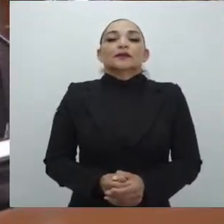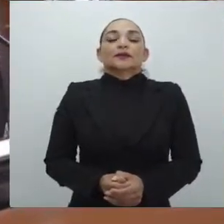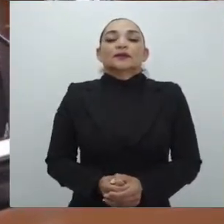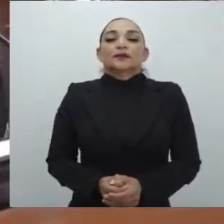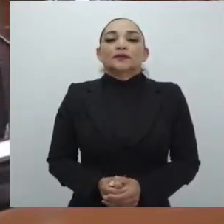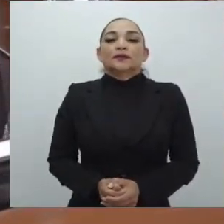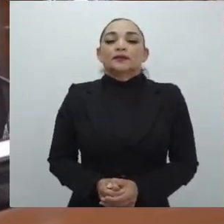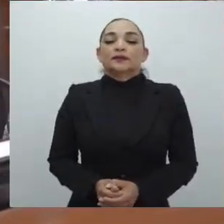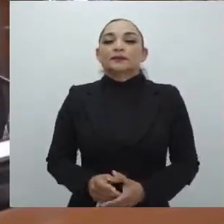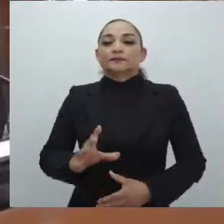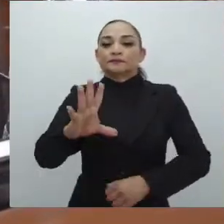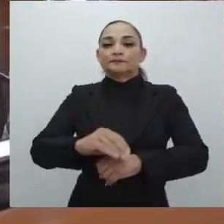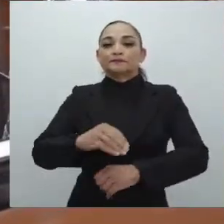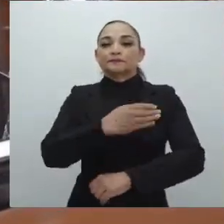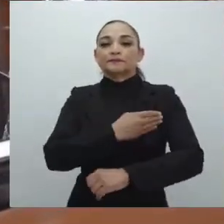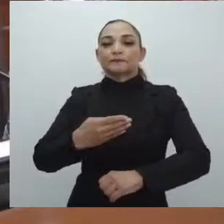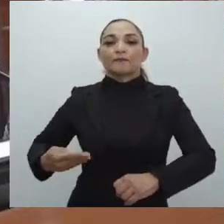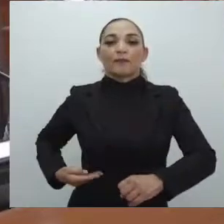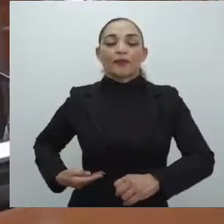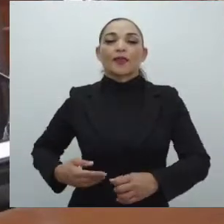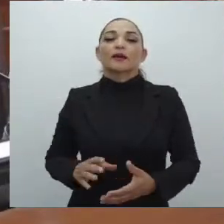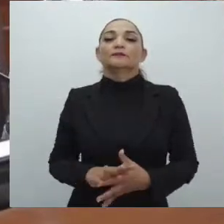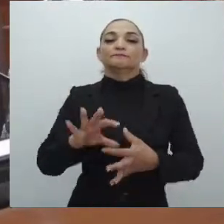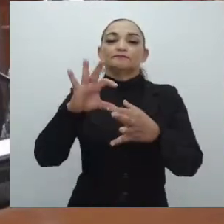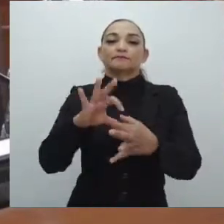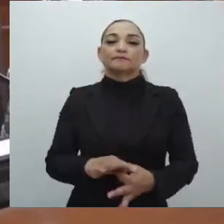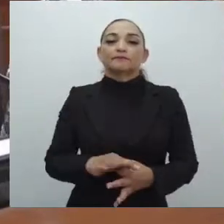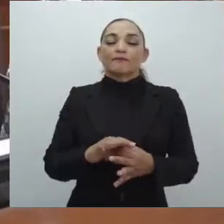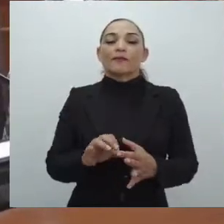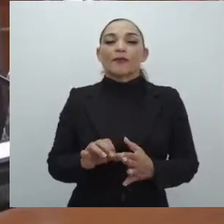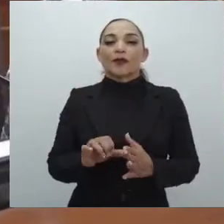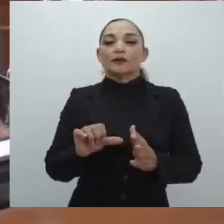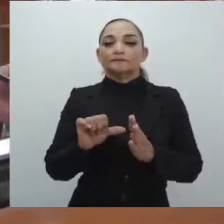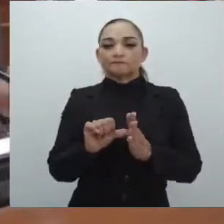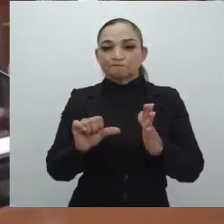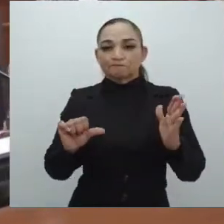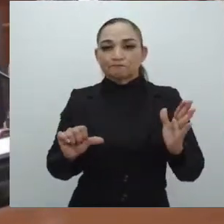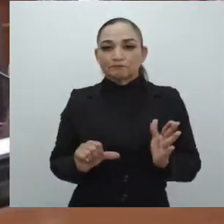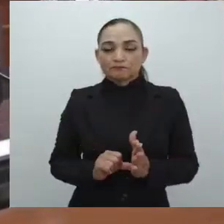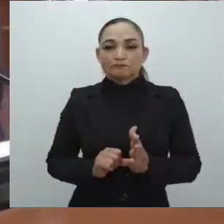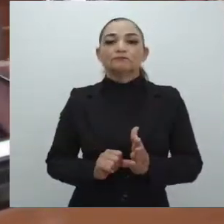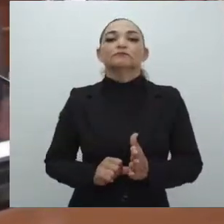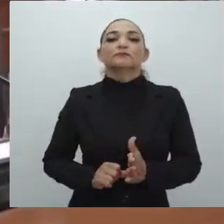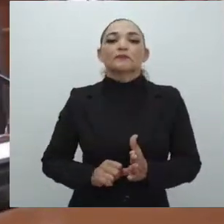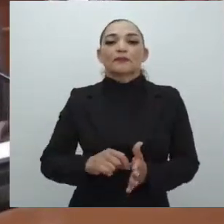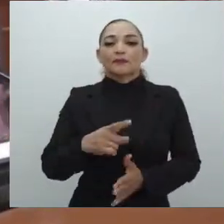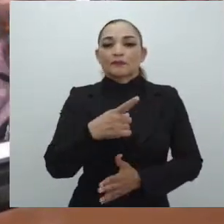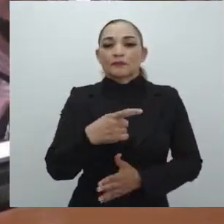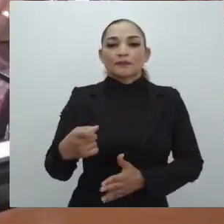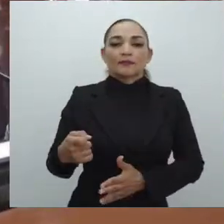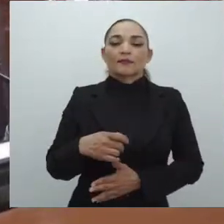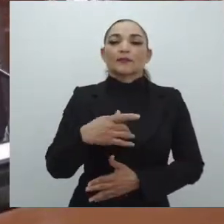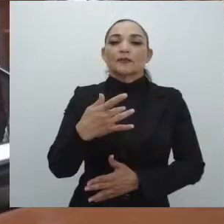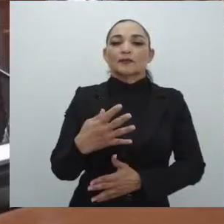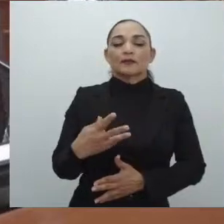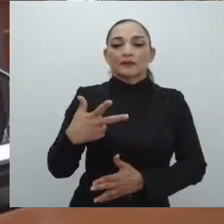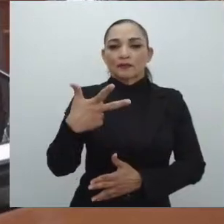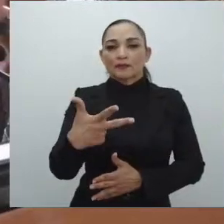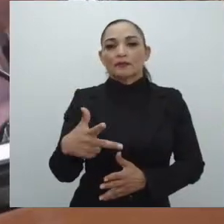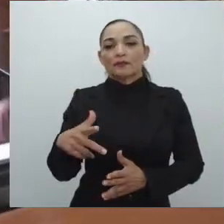Con su permiso, diputado presidente, con fundamento en lo que disponen los artículos 158